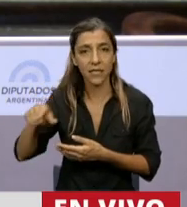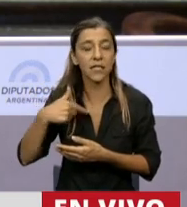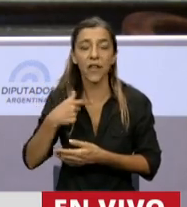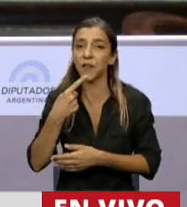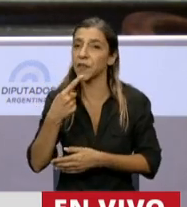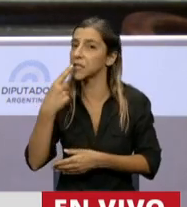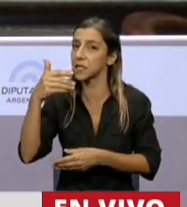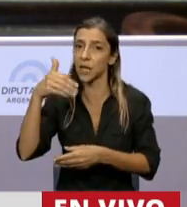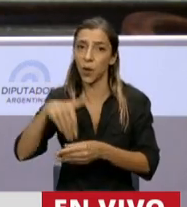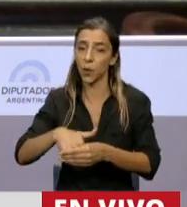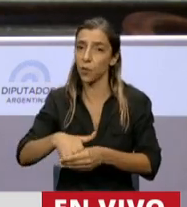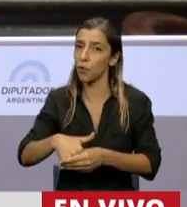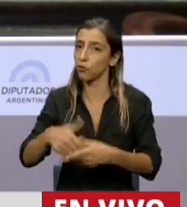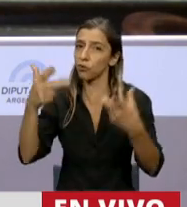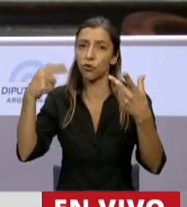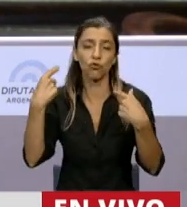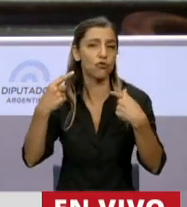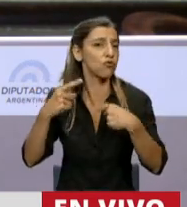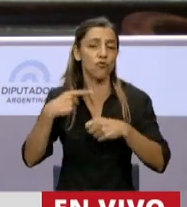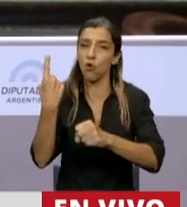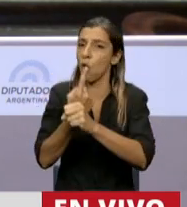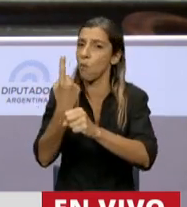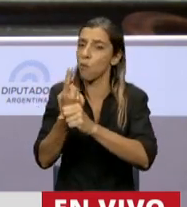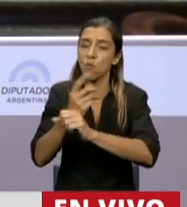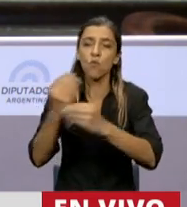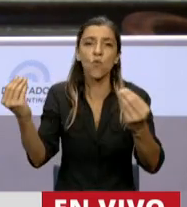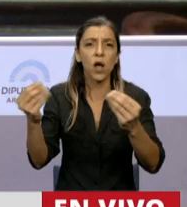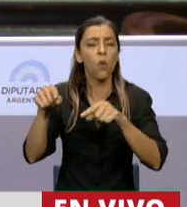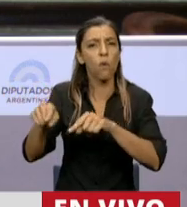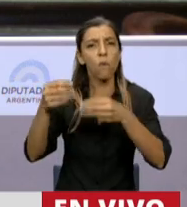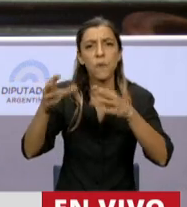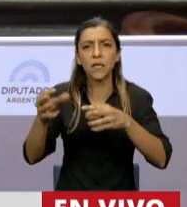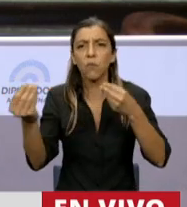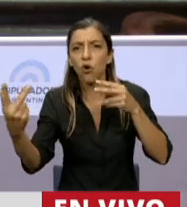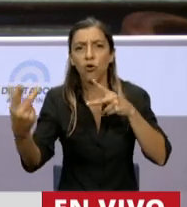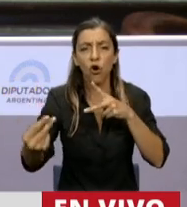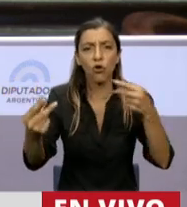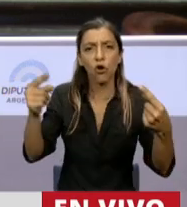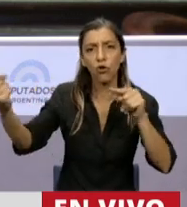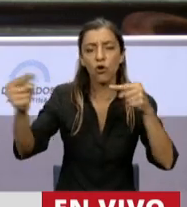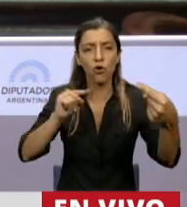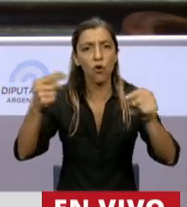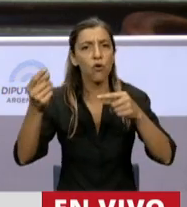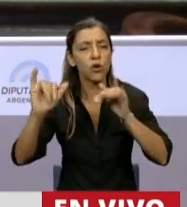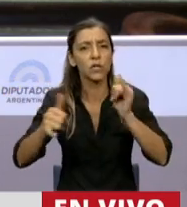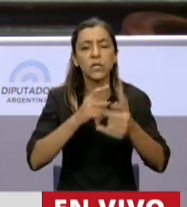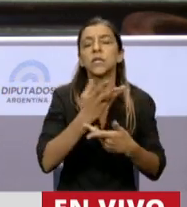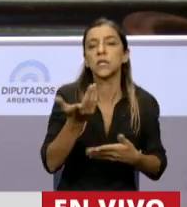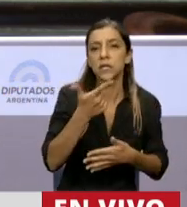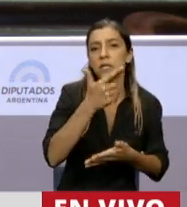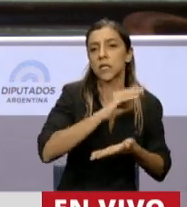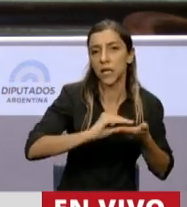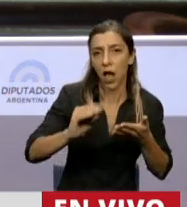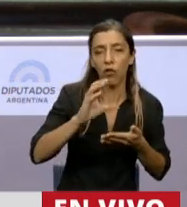esa ley, se genera un intercambio entre diversos senadores, donde interviene la senadora Odarda,